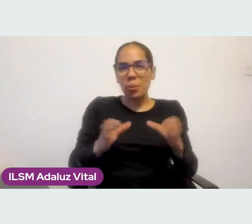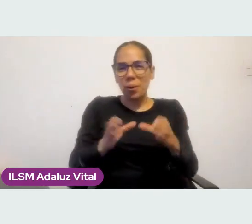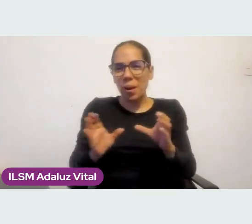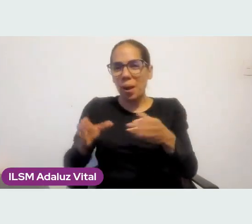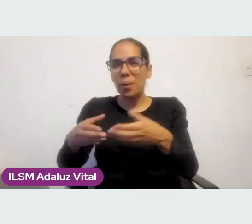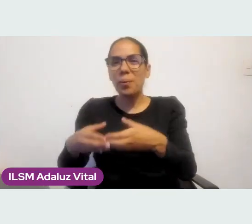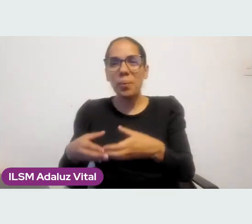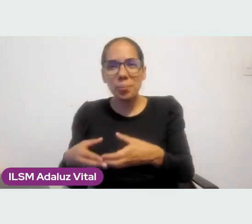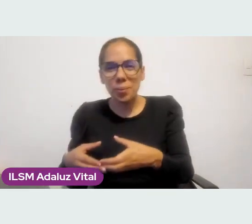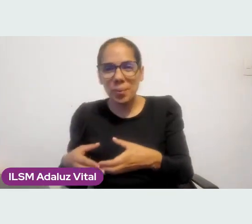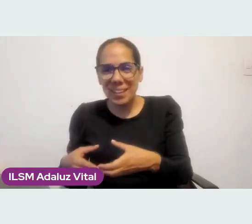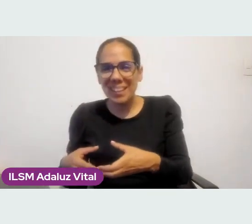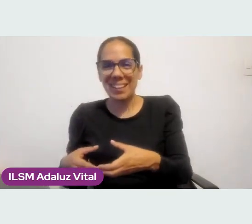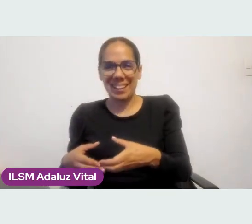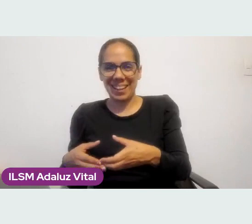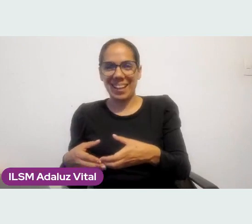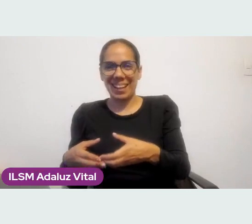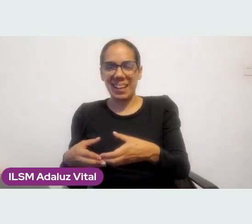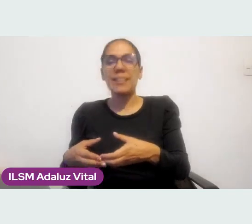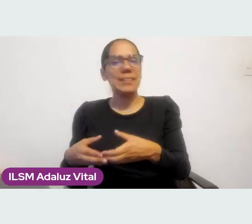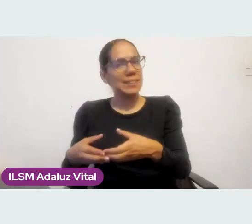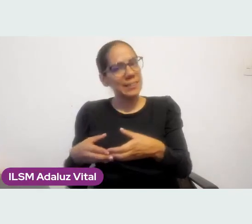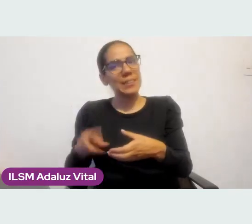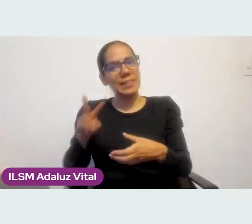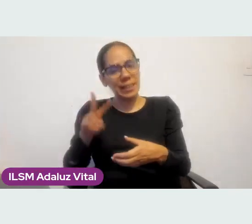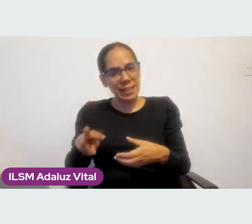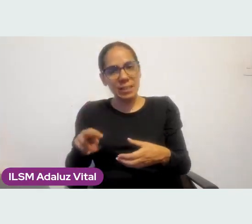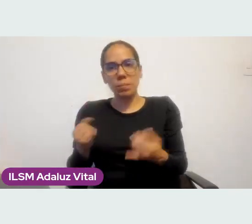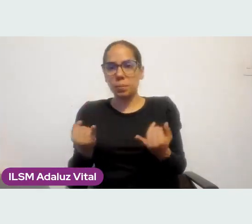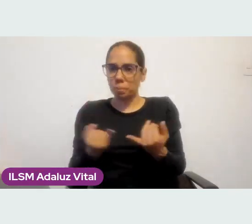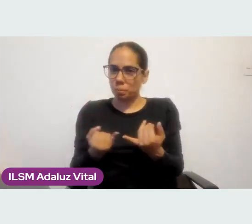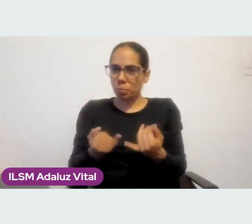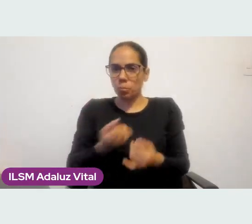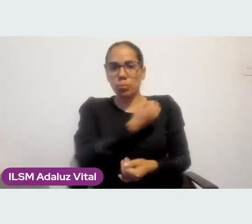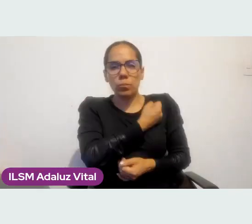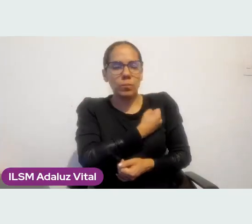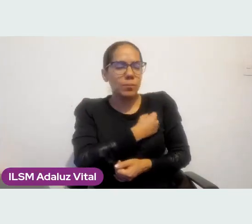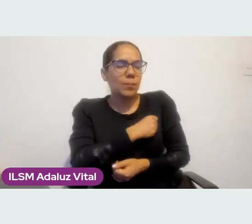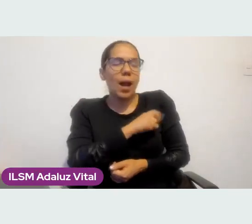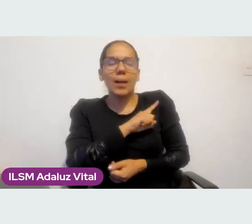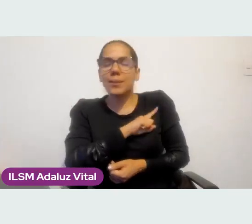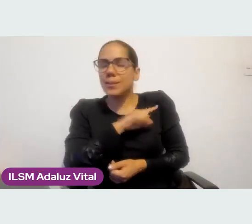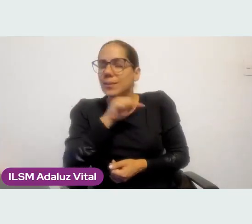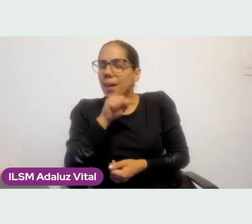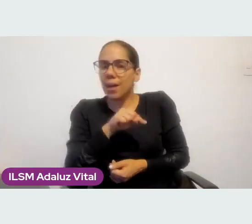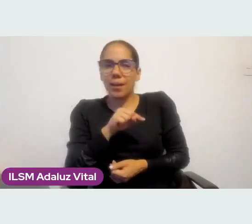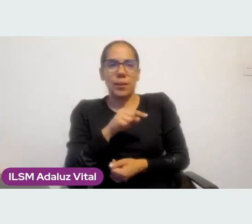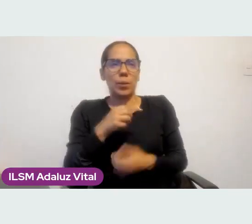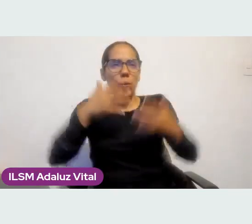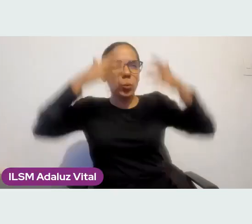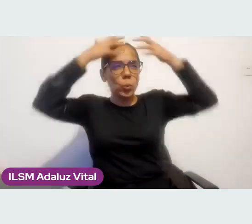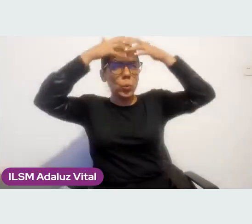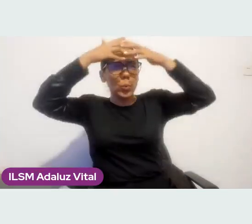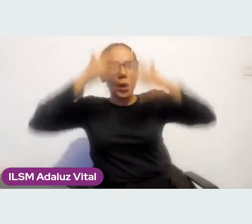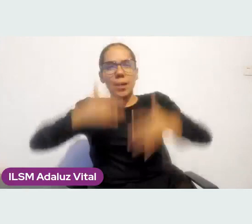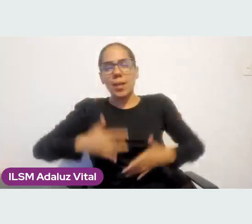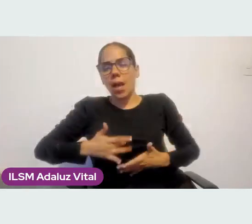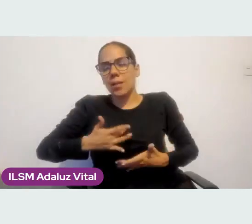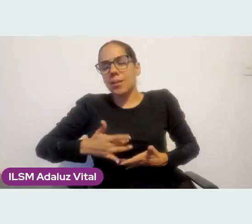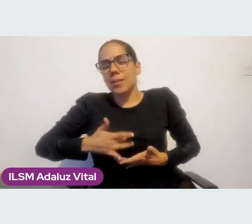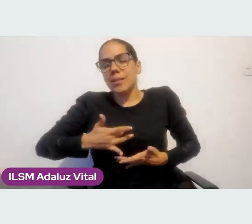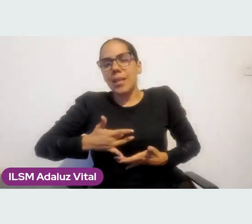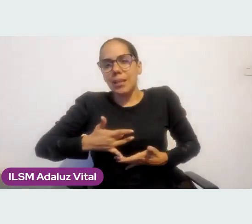la salud emocional tiene que ver con esa gran parte de mi